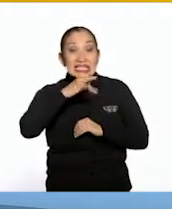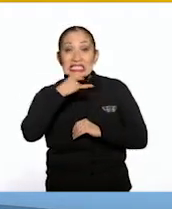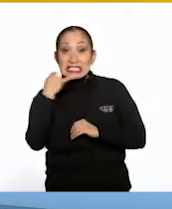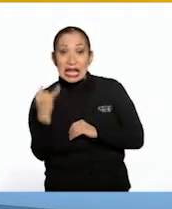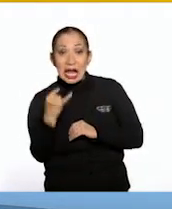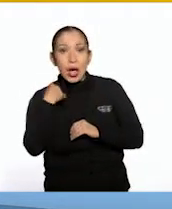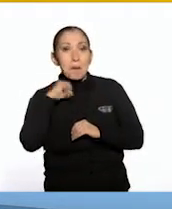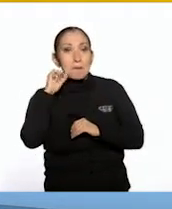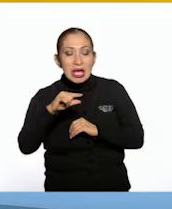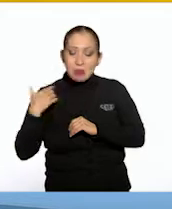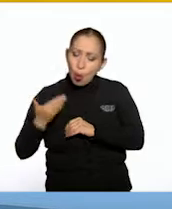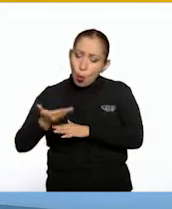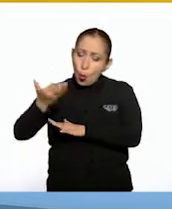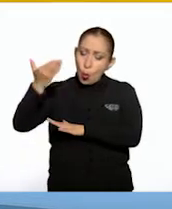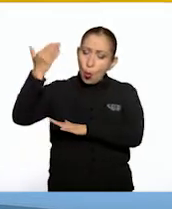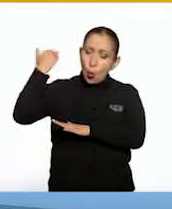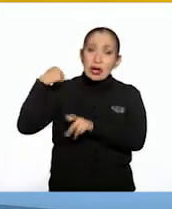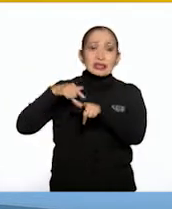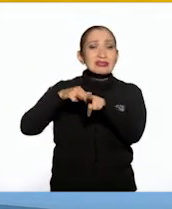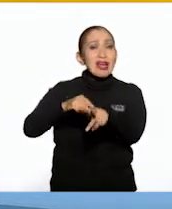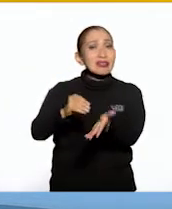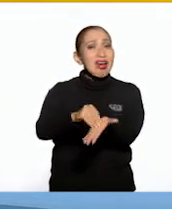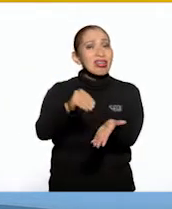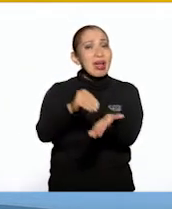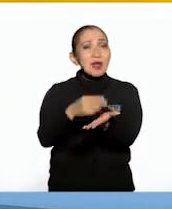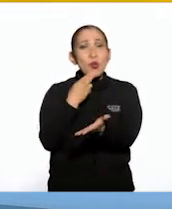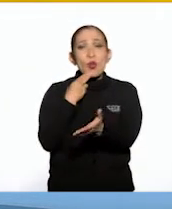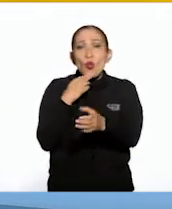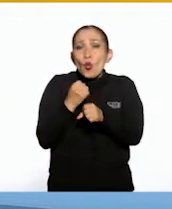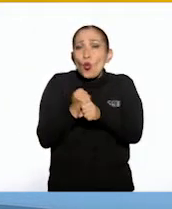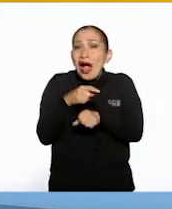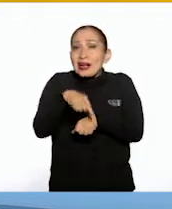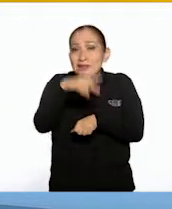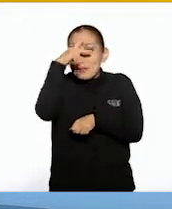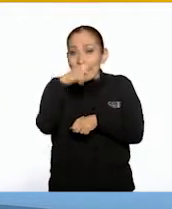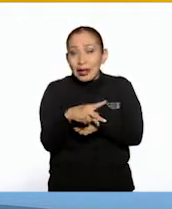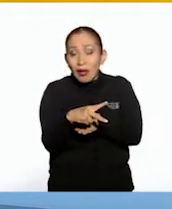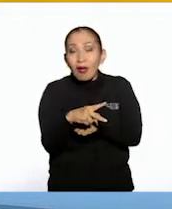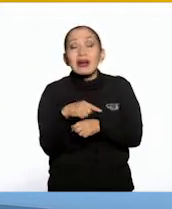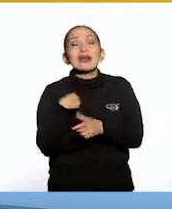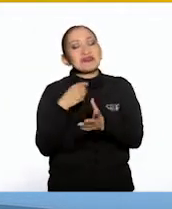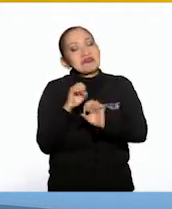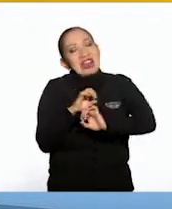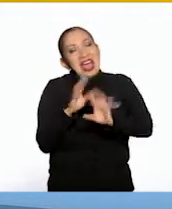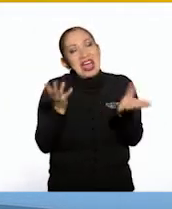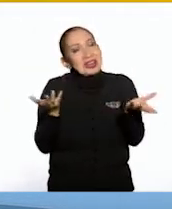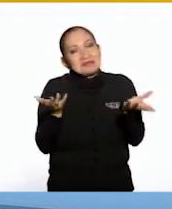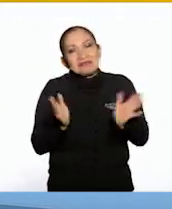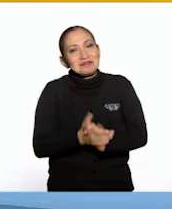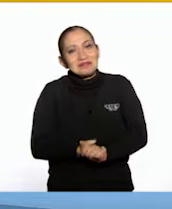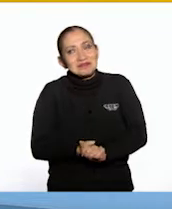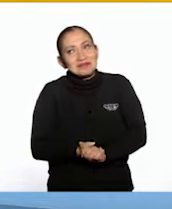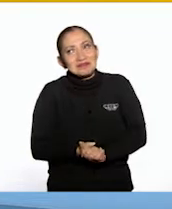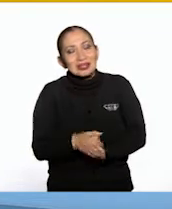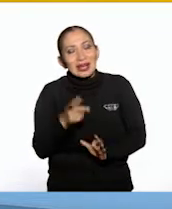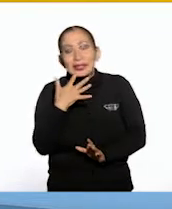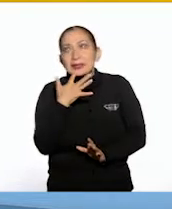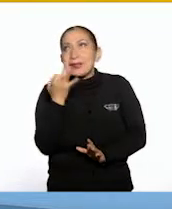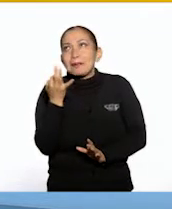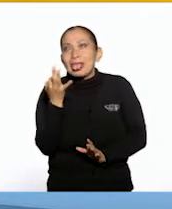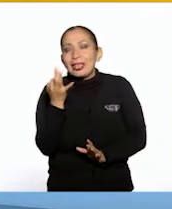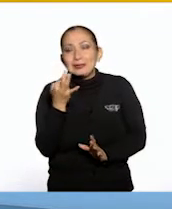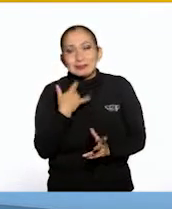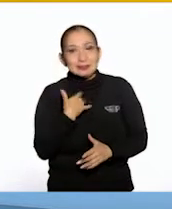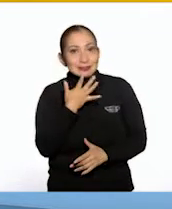chile, son productos que continúan muy arraigados en nuestro país y que bueno, porque son una chulada,